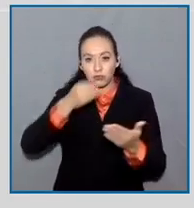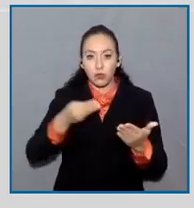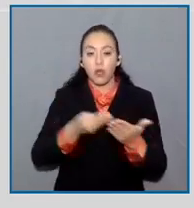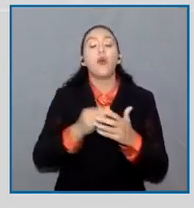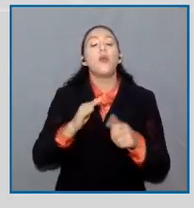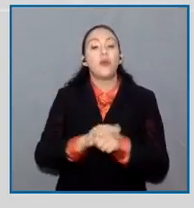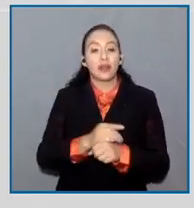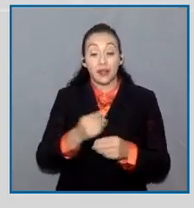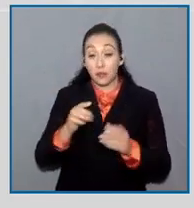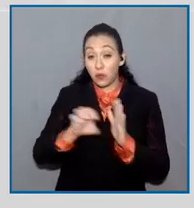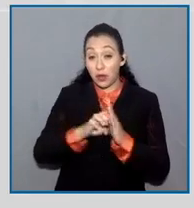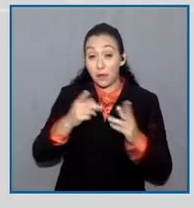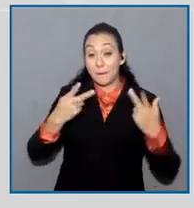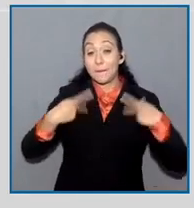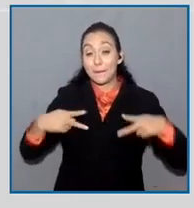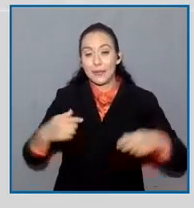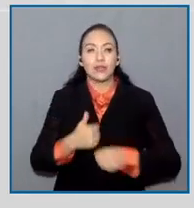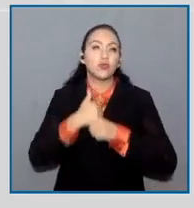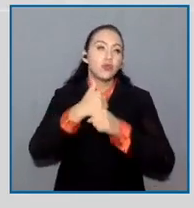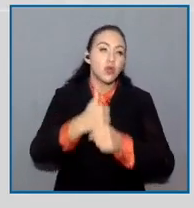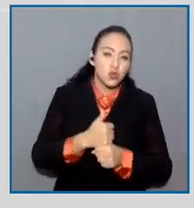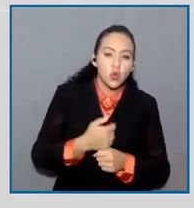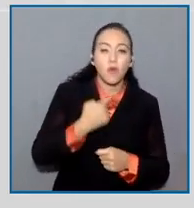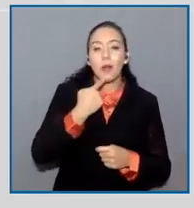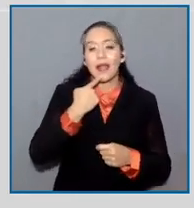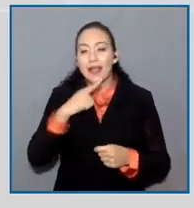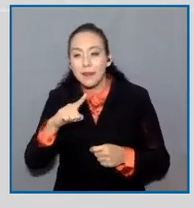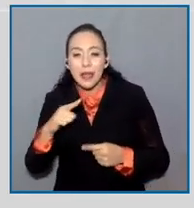personas imputadas encuentren